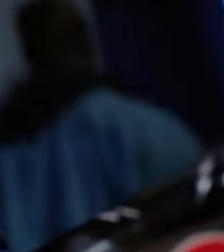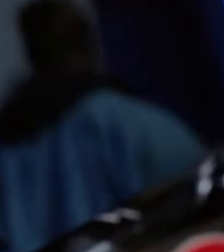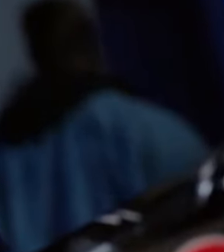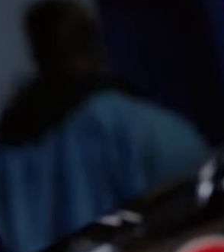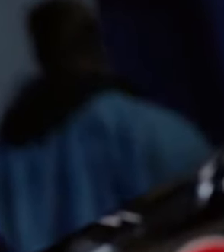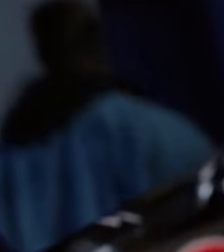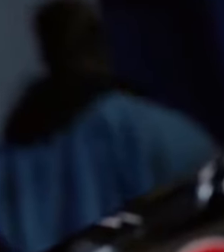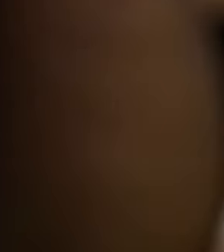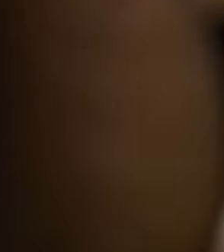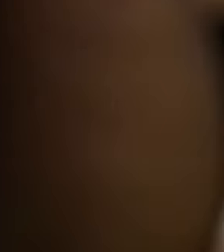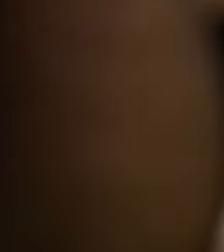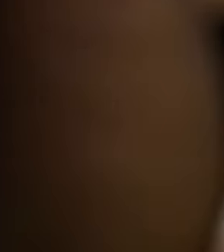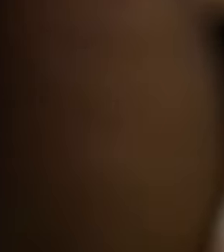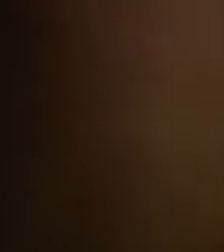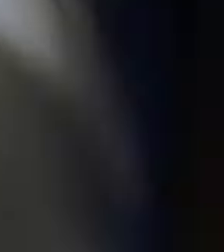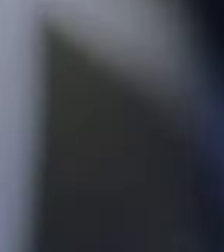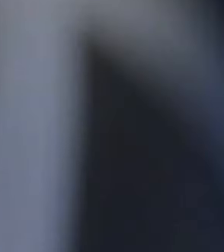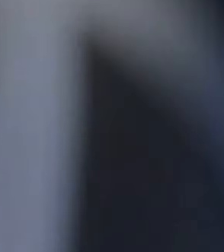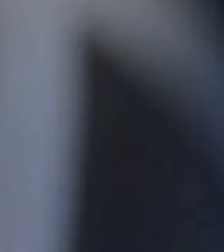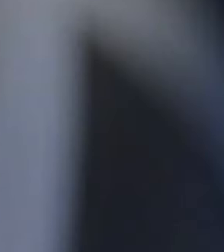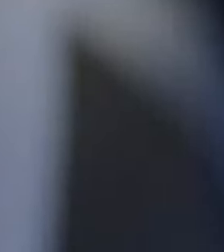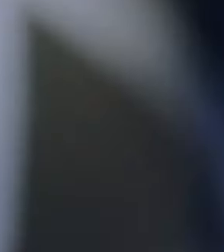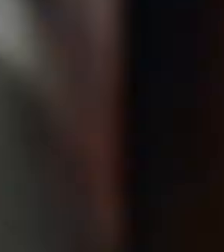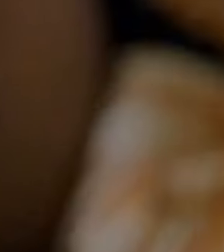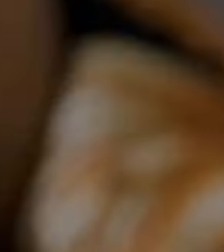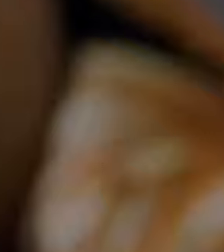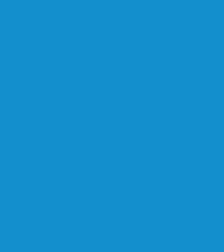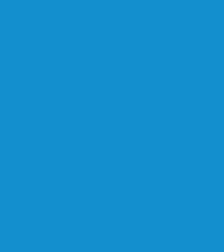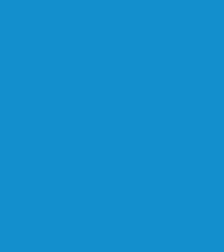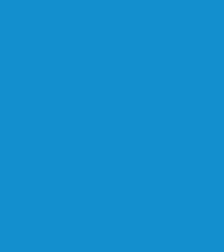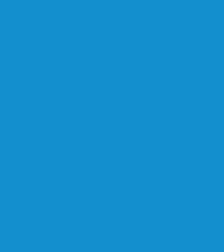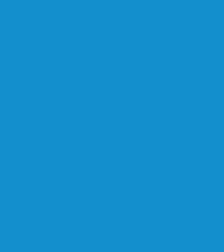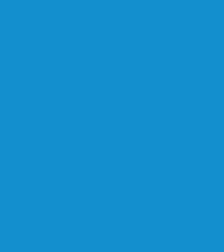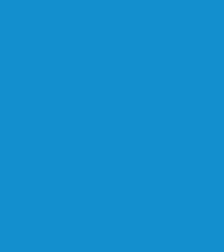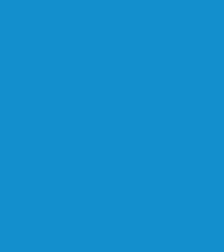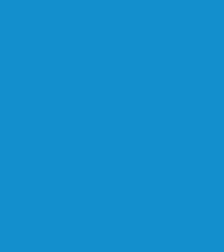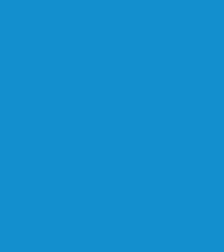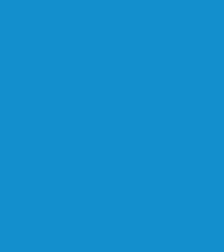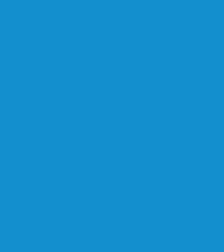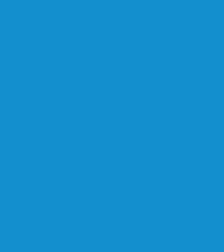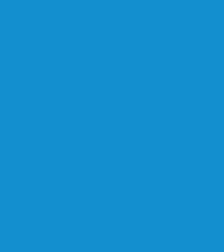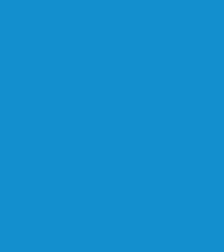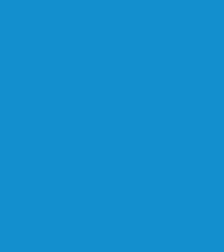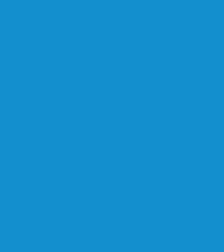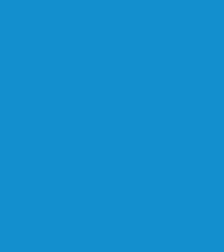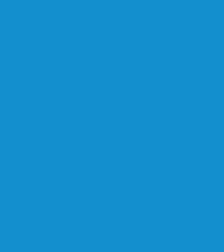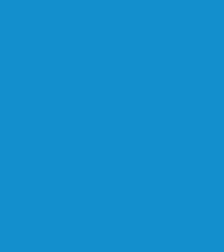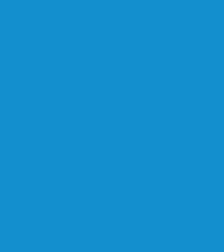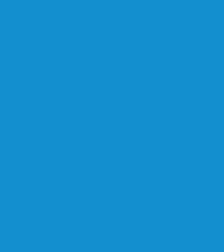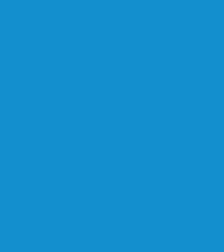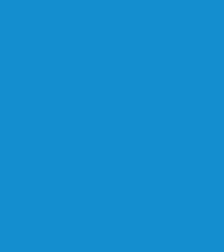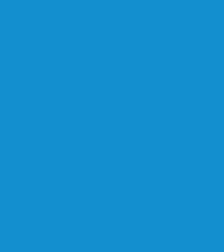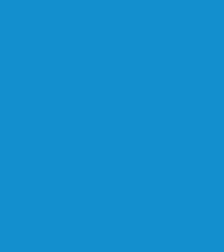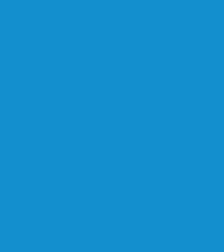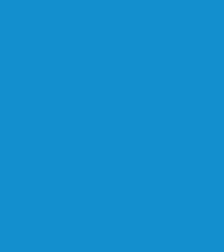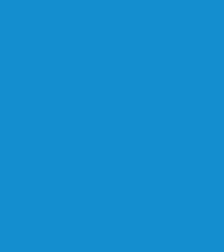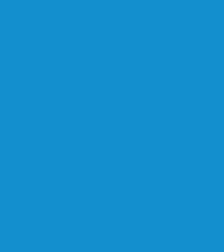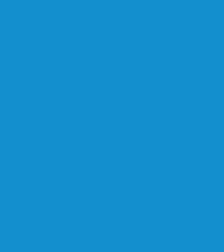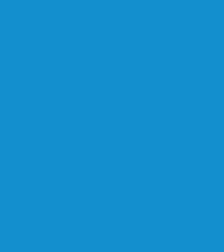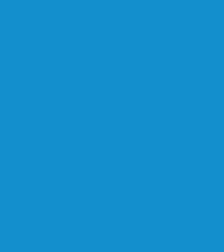historia, ¿eh? El mejor de la historia dice que sí. ¡Boom! ¡Tremenda propaganda! Pepsi, en